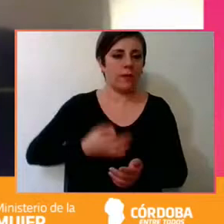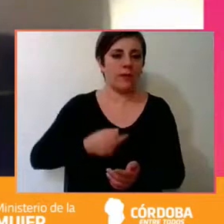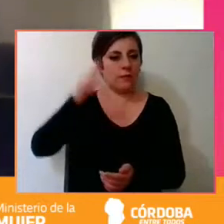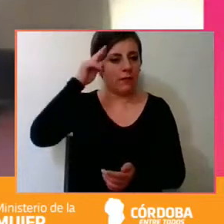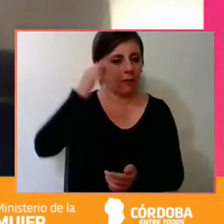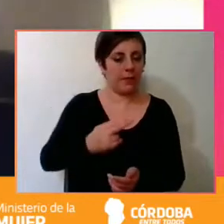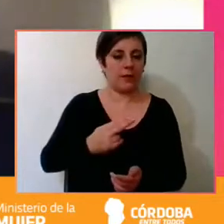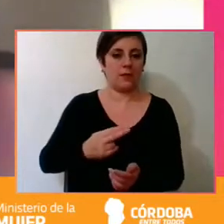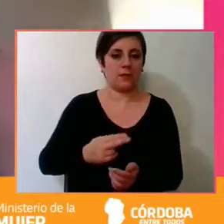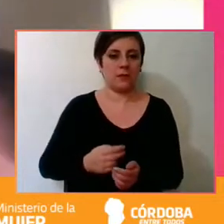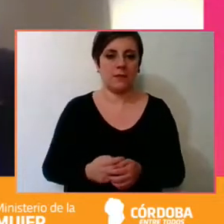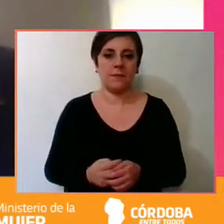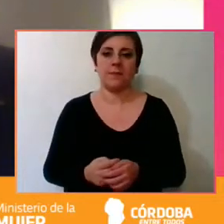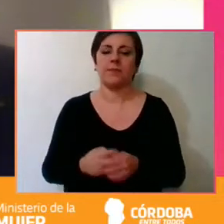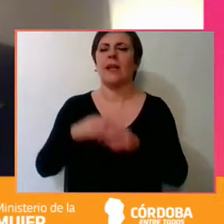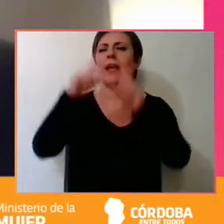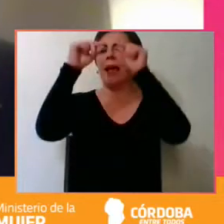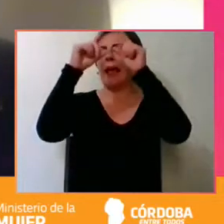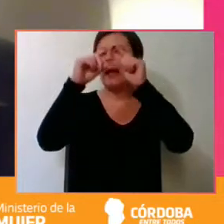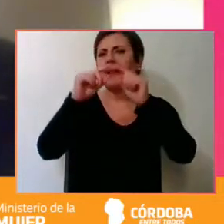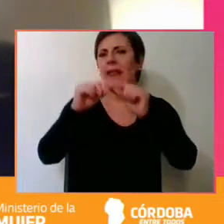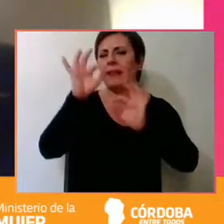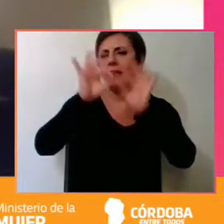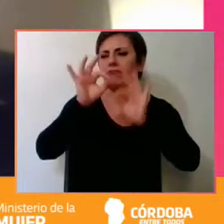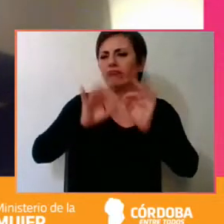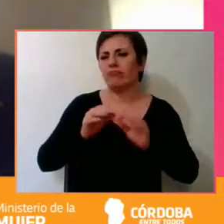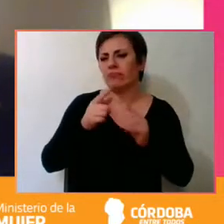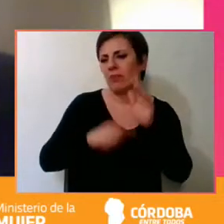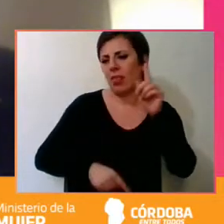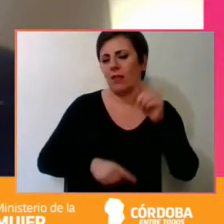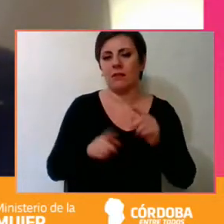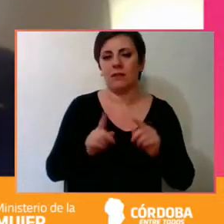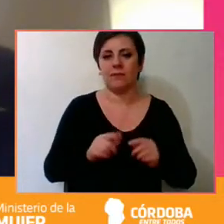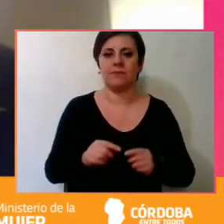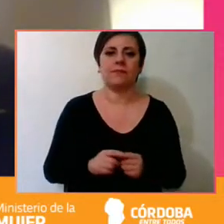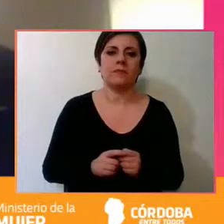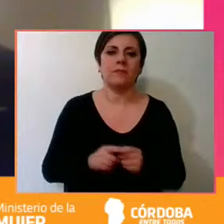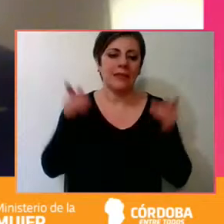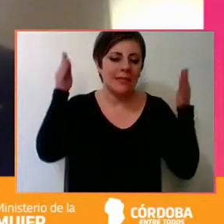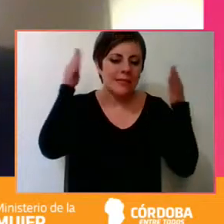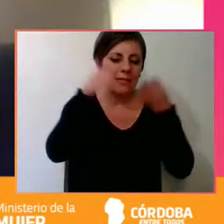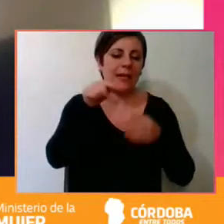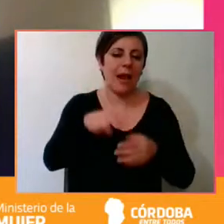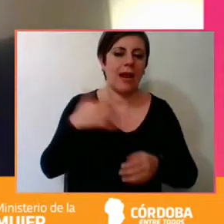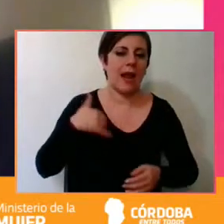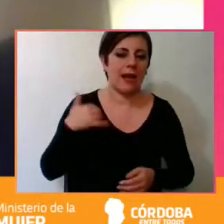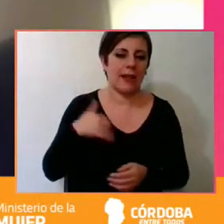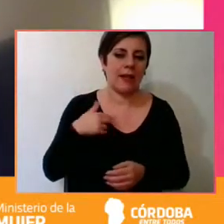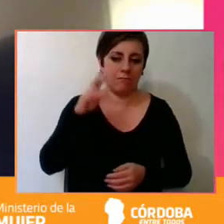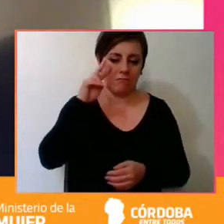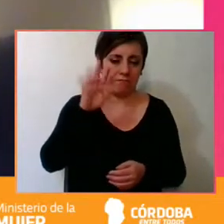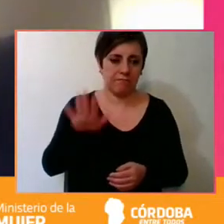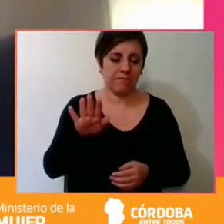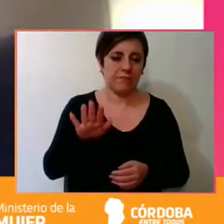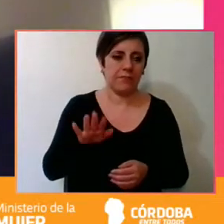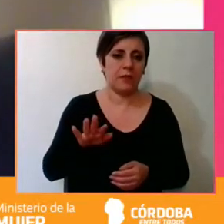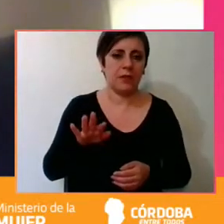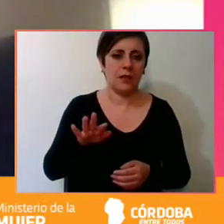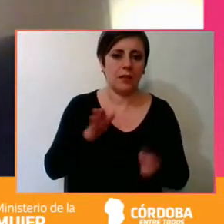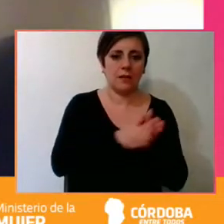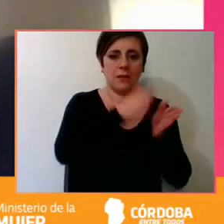Tenía aquí una estadística muy larga, pero no voy a hacerlo. Voy a centrar en Argentina, porque es allí donde nos convocan. Fíjense que en el periodo